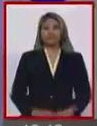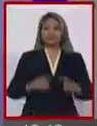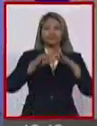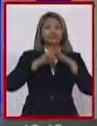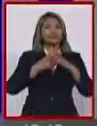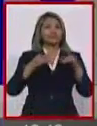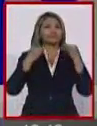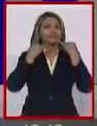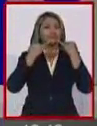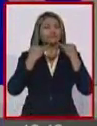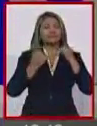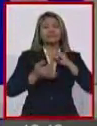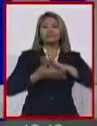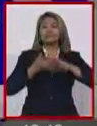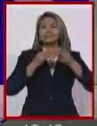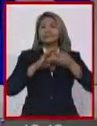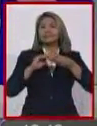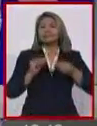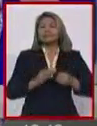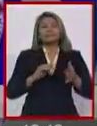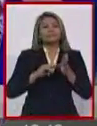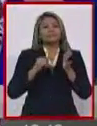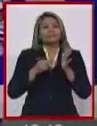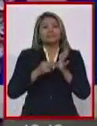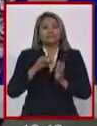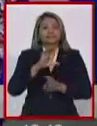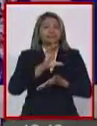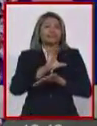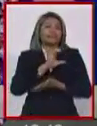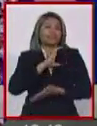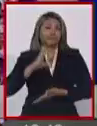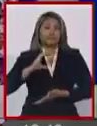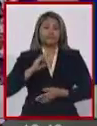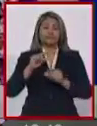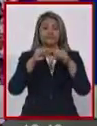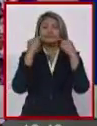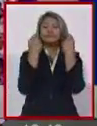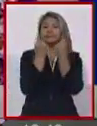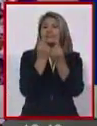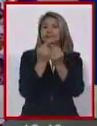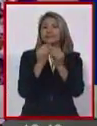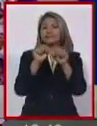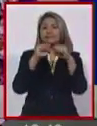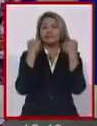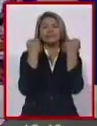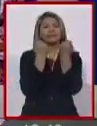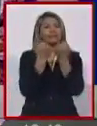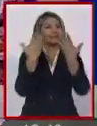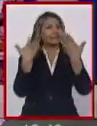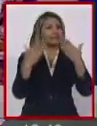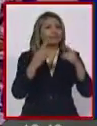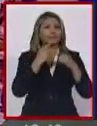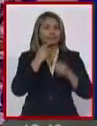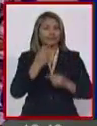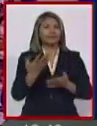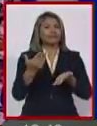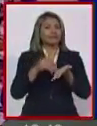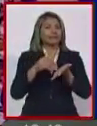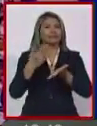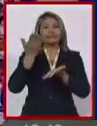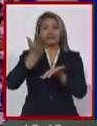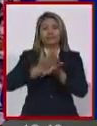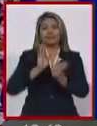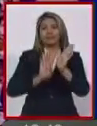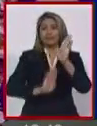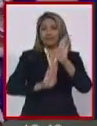Damos inicio rápidamente a las informaciones contándoles de que el Comité Cívico, Plataformas y Sectores Sociales han ratificado el paro